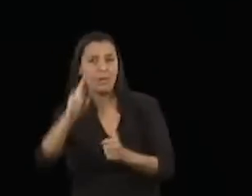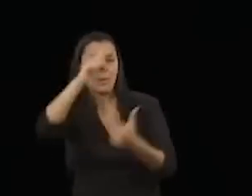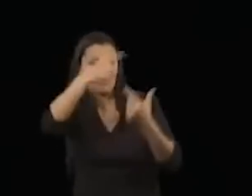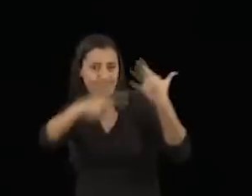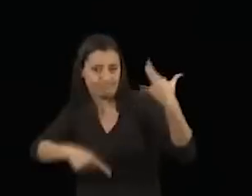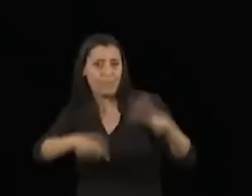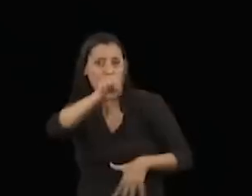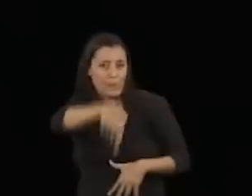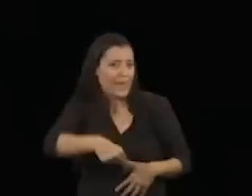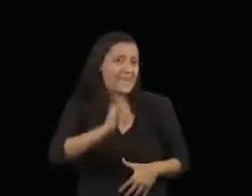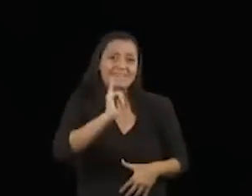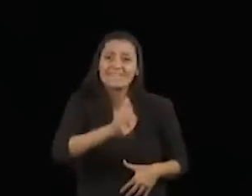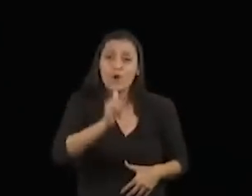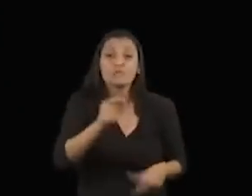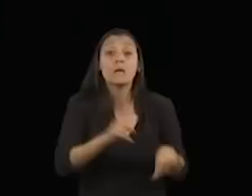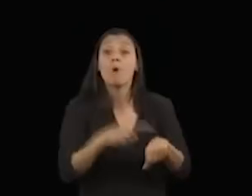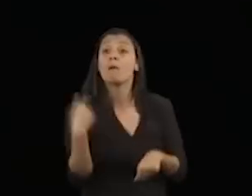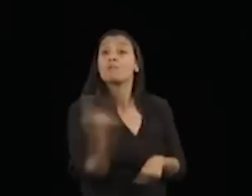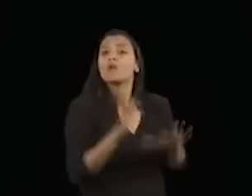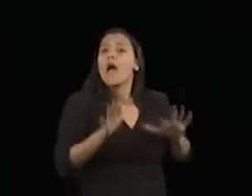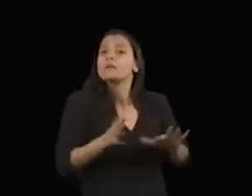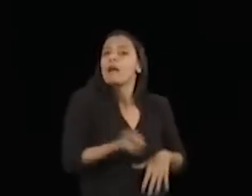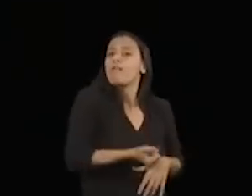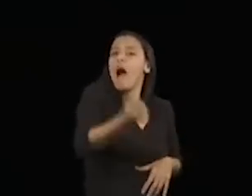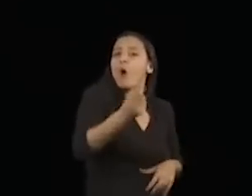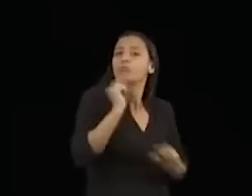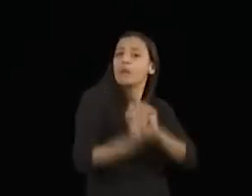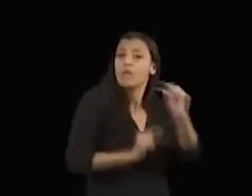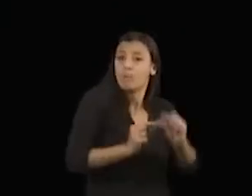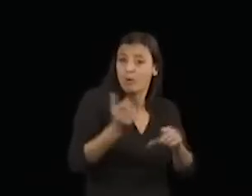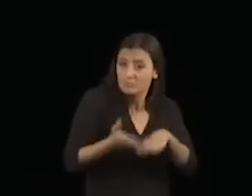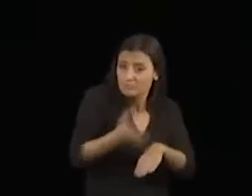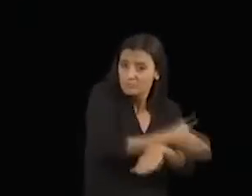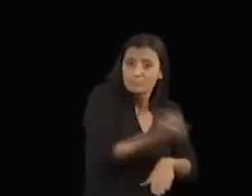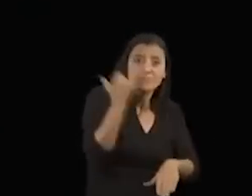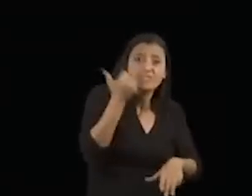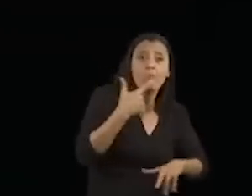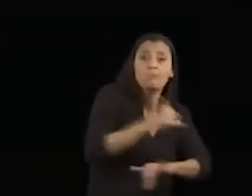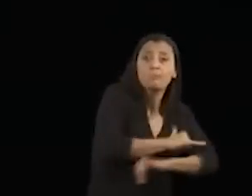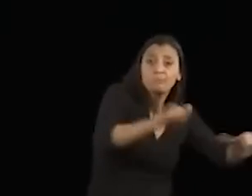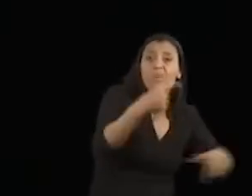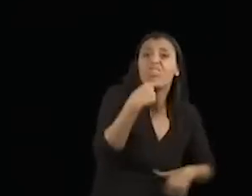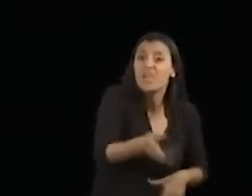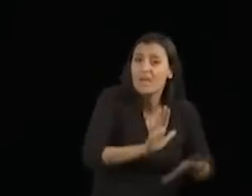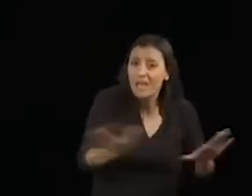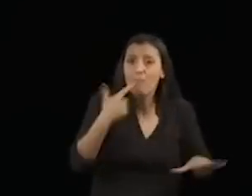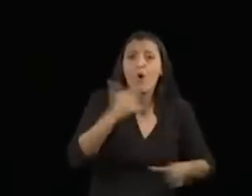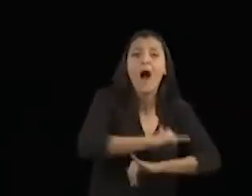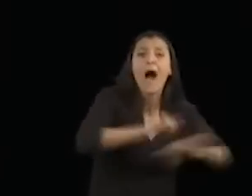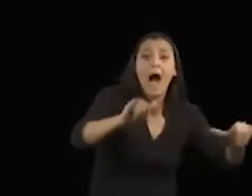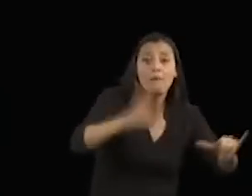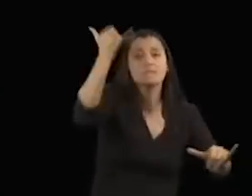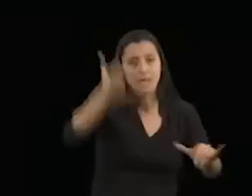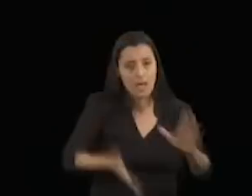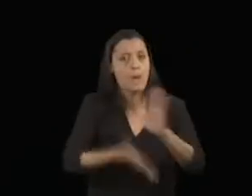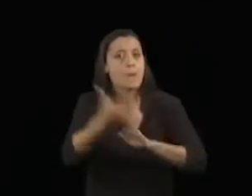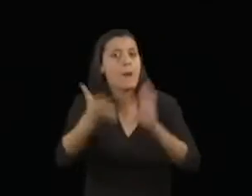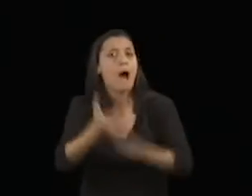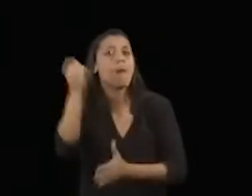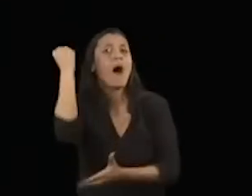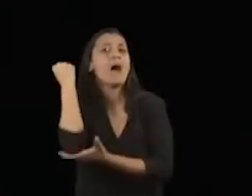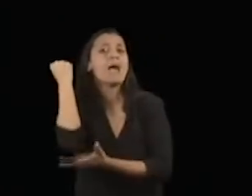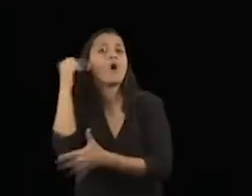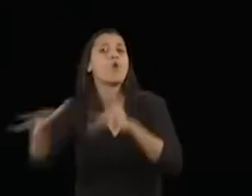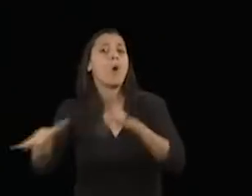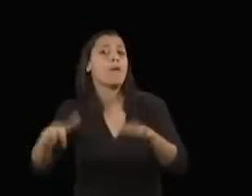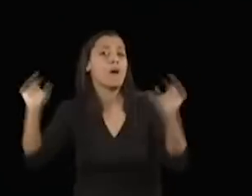que nosotros hacíamos el ajuste y que habíamos anunciado que iba a haber una contracción de actividad, y qué es lo que pasó durante el primer trimestre del